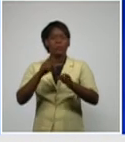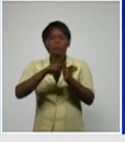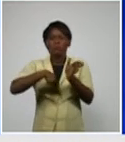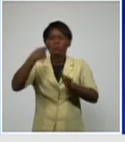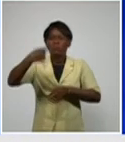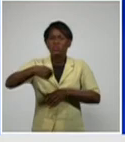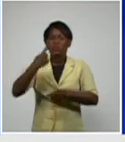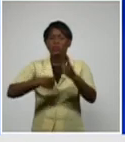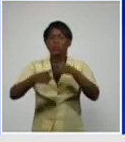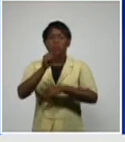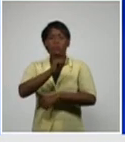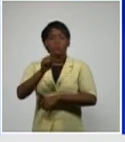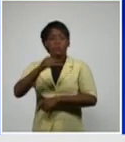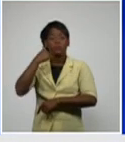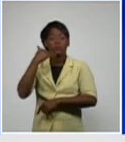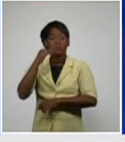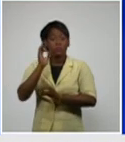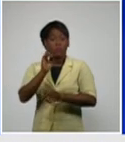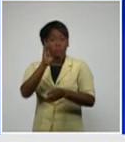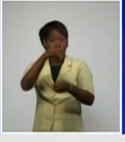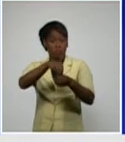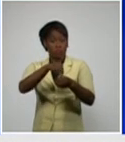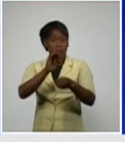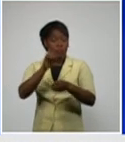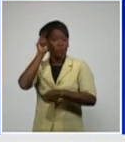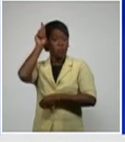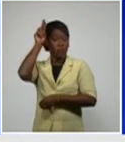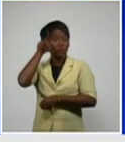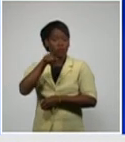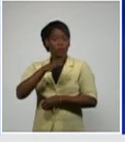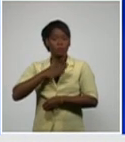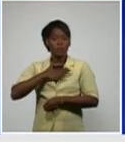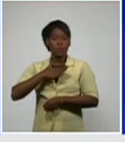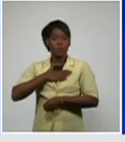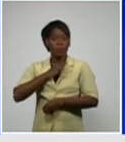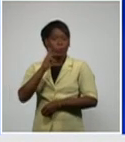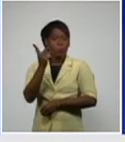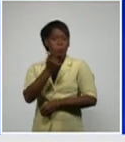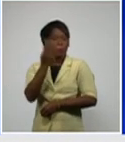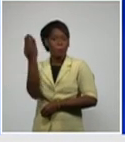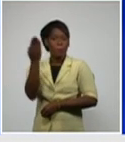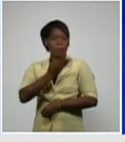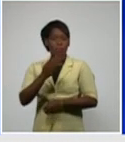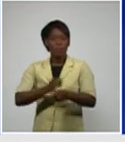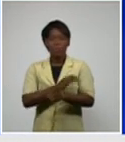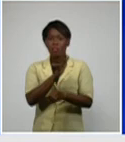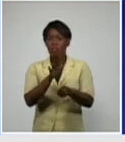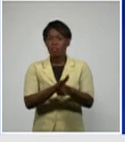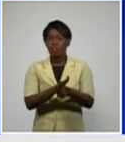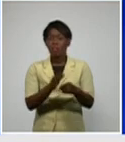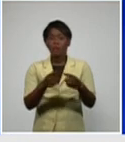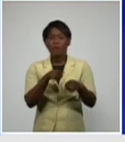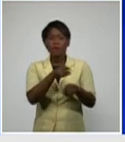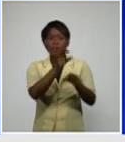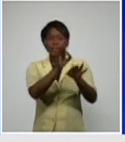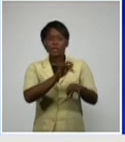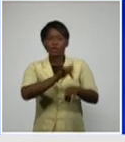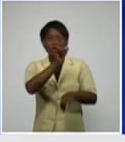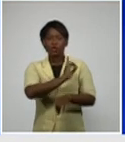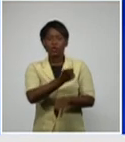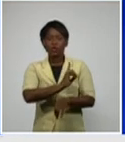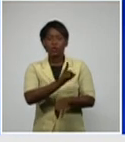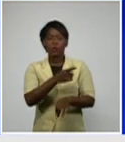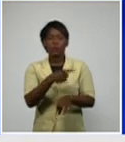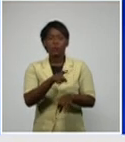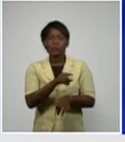algunas autoridades se administraron la vacuna y no eran de los grupos de riesgo que estaban priorizados. O sea, todas